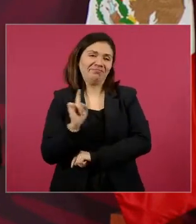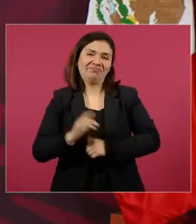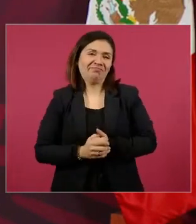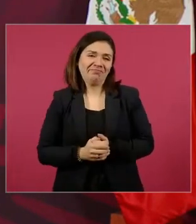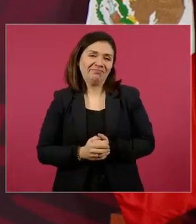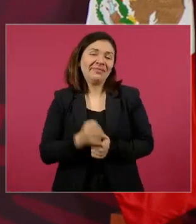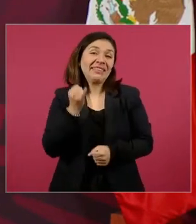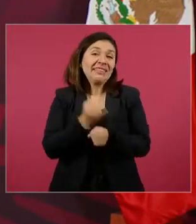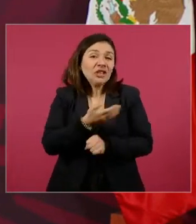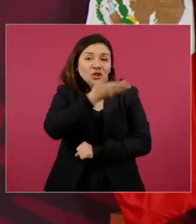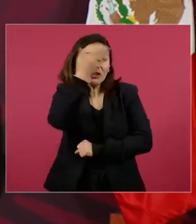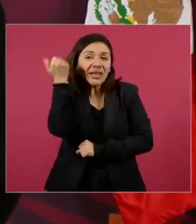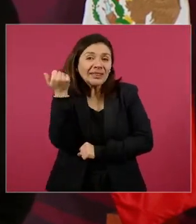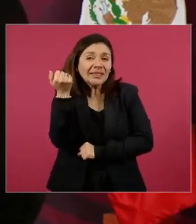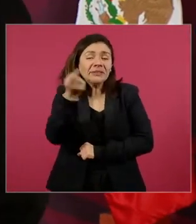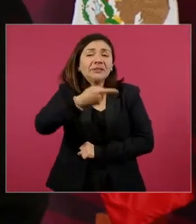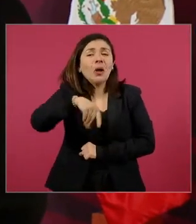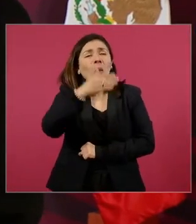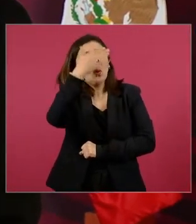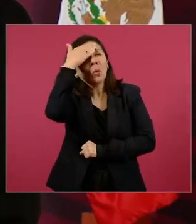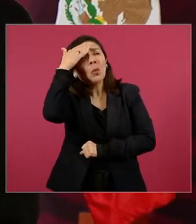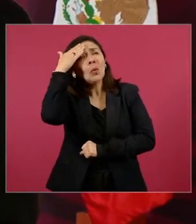inocentes palomitas.